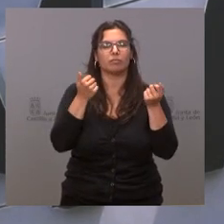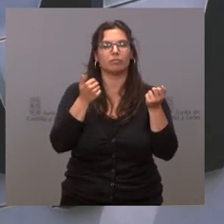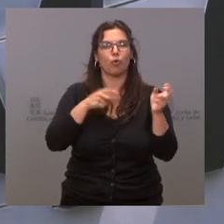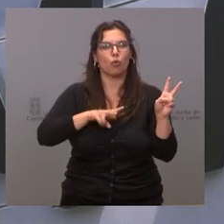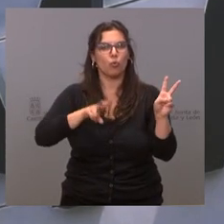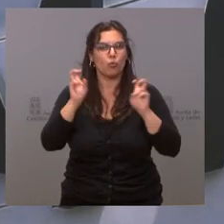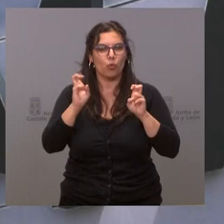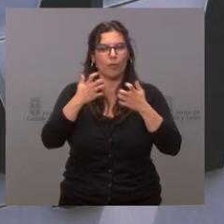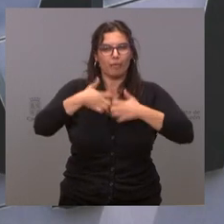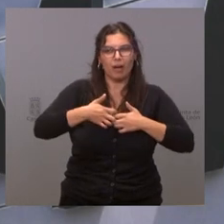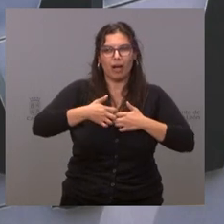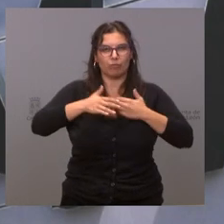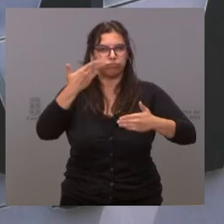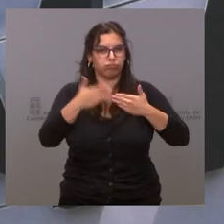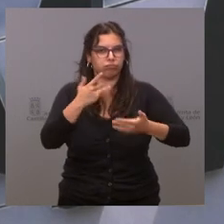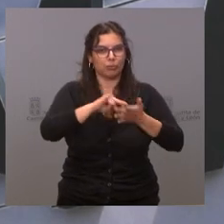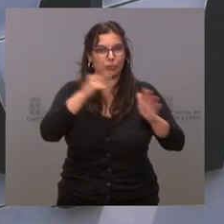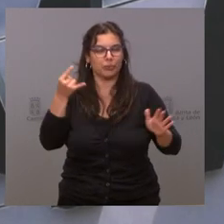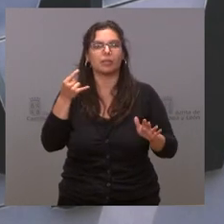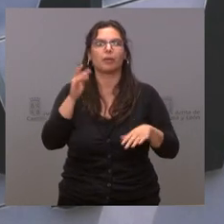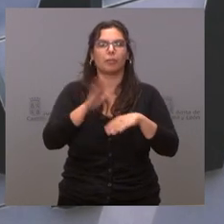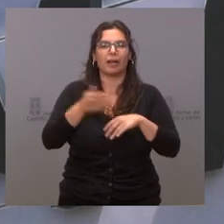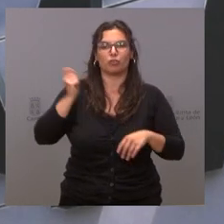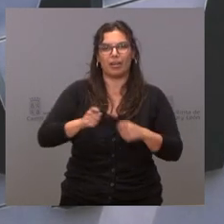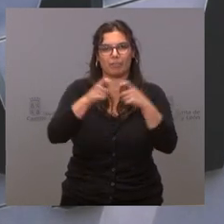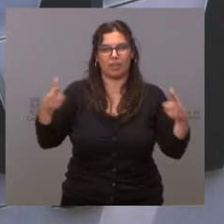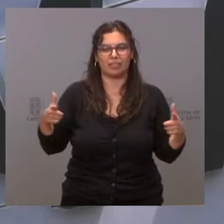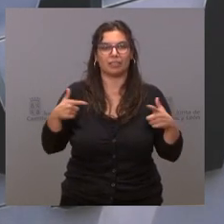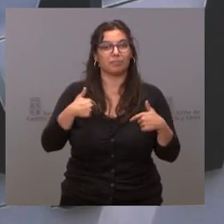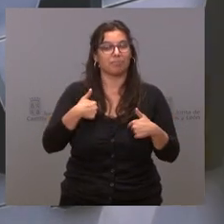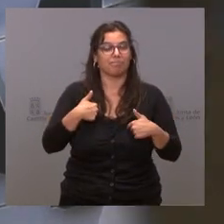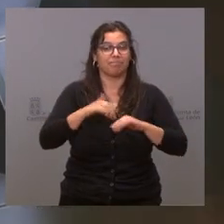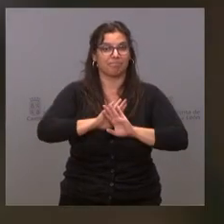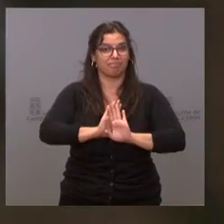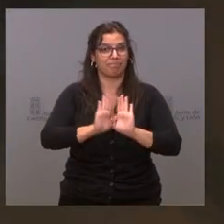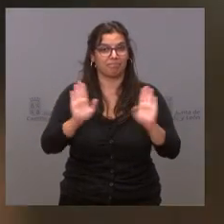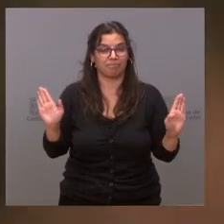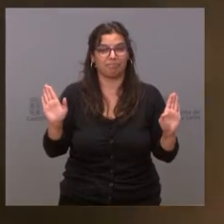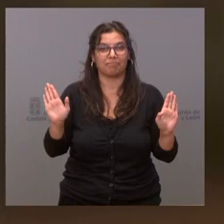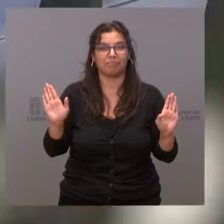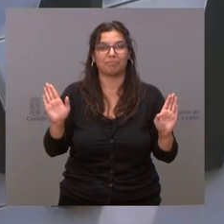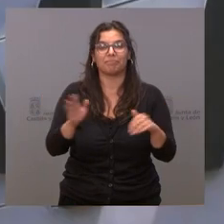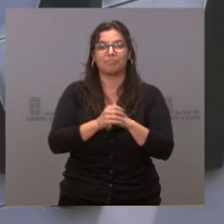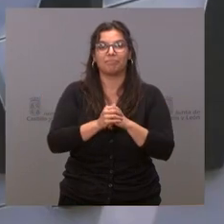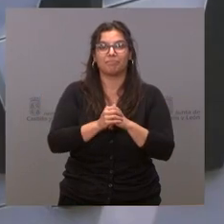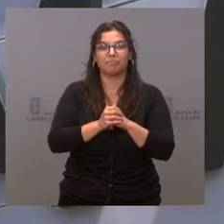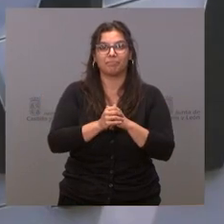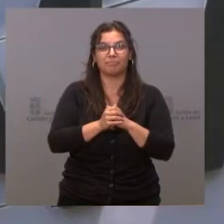equipos tecnológicos y para tener más profesionales por mi parte nada más